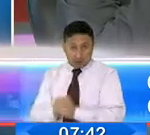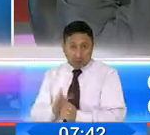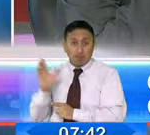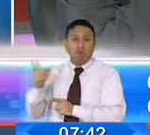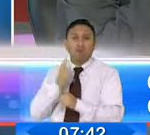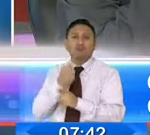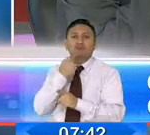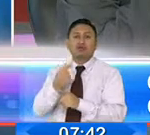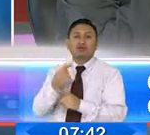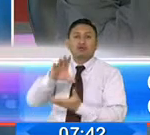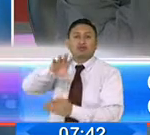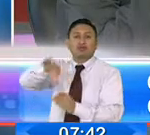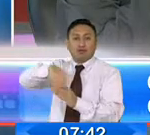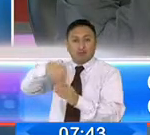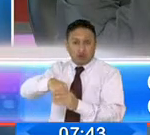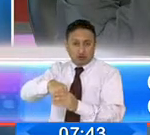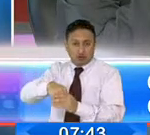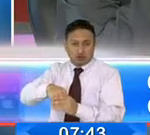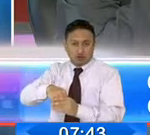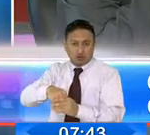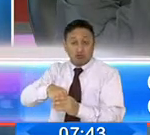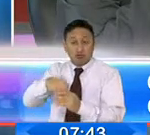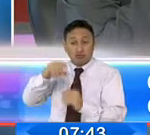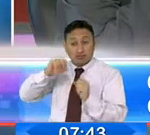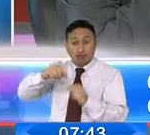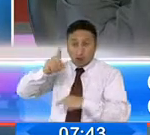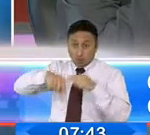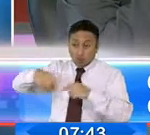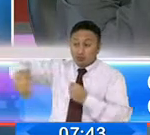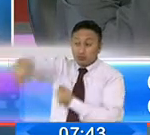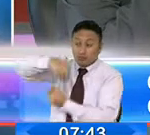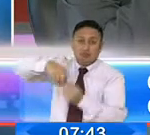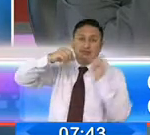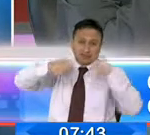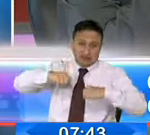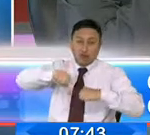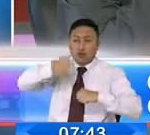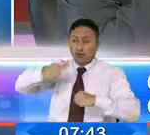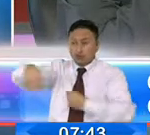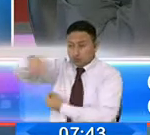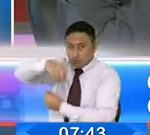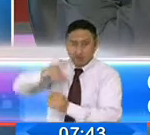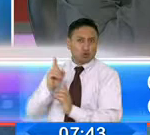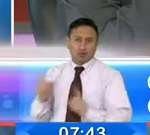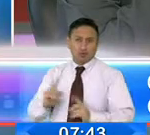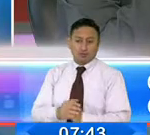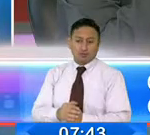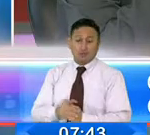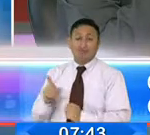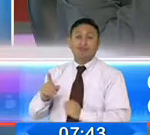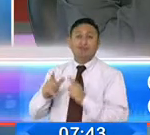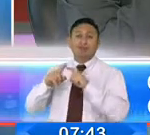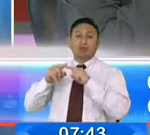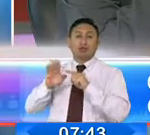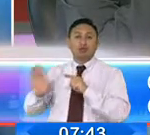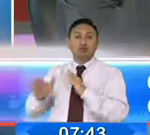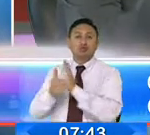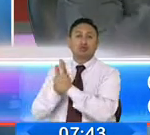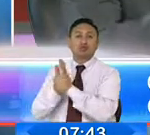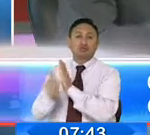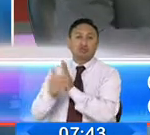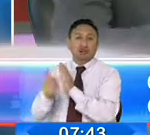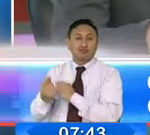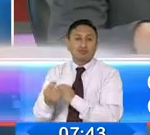de fondos en cierta parte, reembolsable y no reembolsable. Va a depender de la calidad del proyecto, va a depender